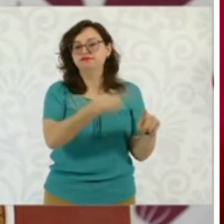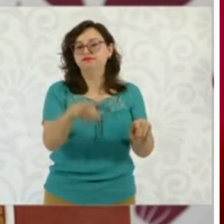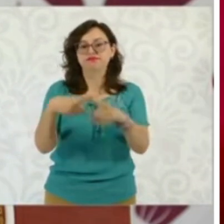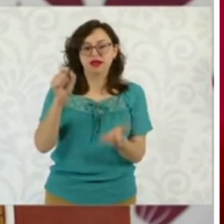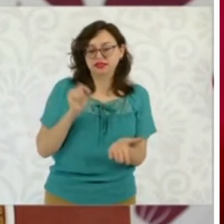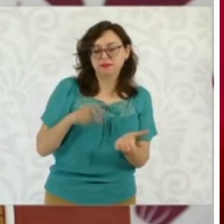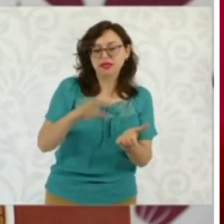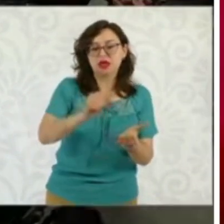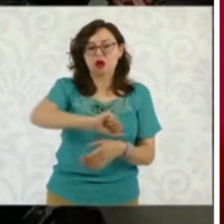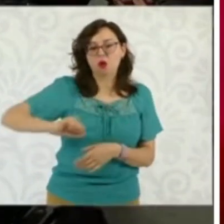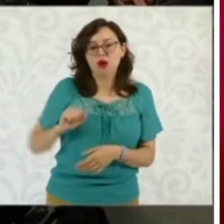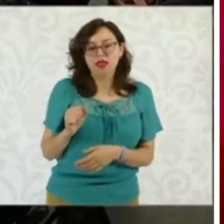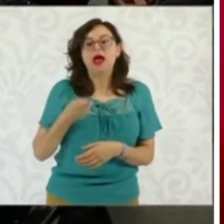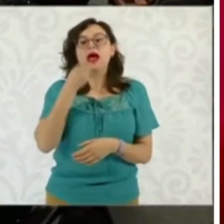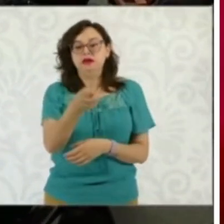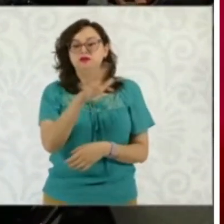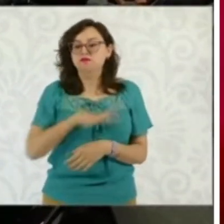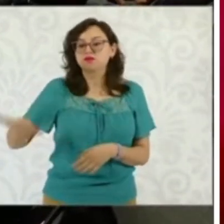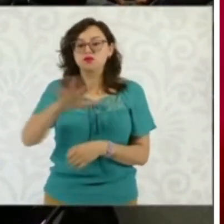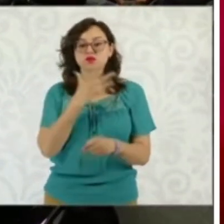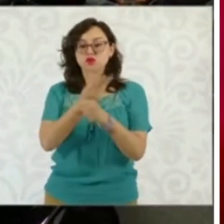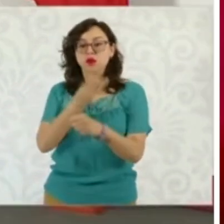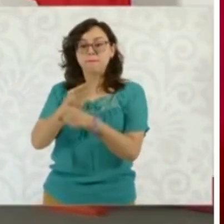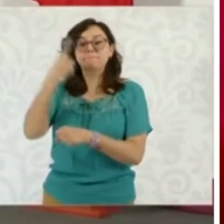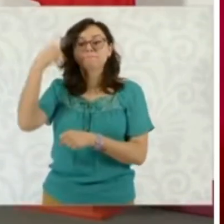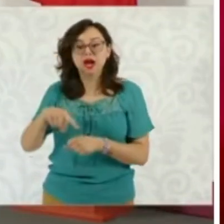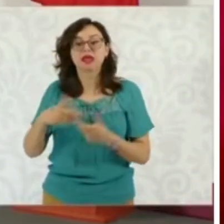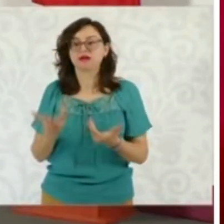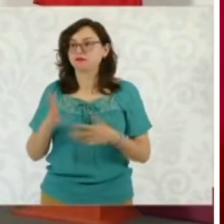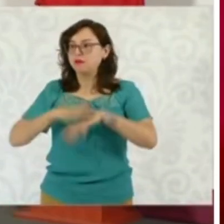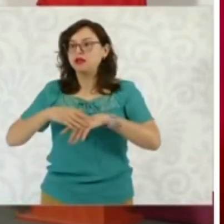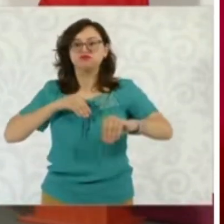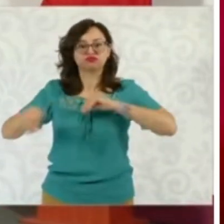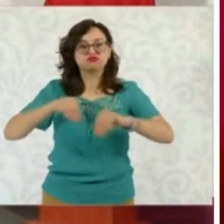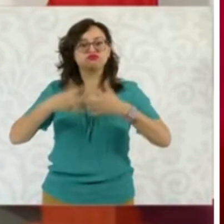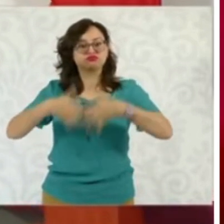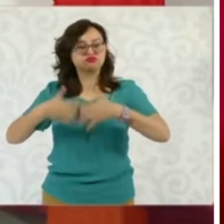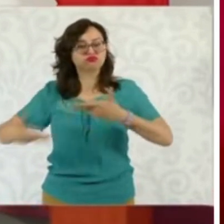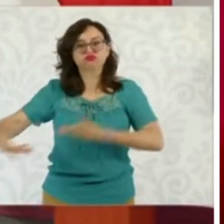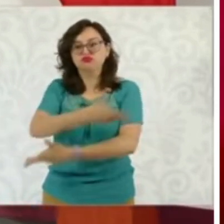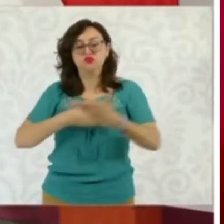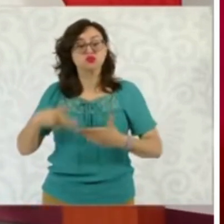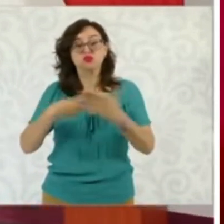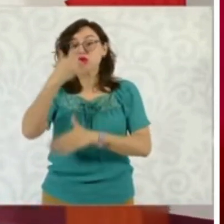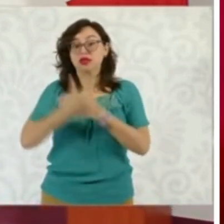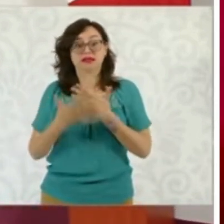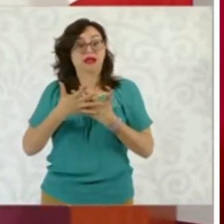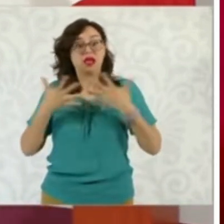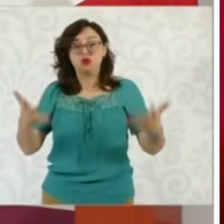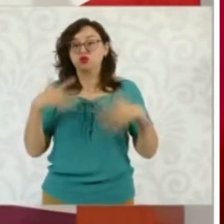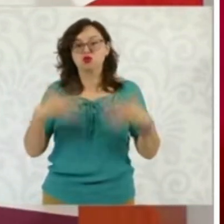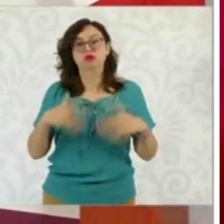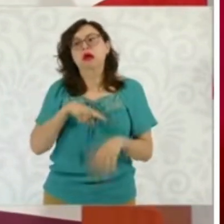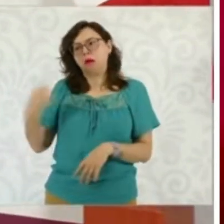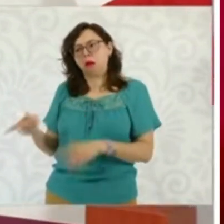el puerto de Salina Cruz. Y eso va a permitir pues todo el movimiento. Es un proyecto excepcional, da una alternativa al Canal de